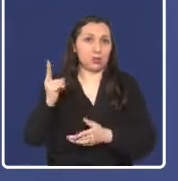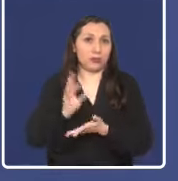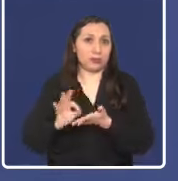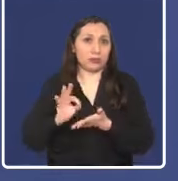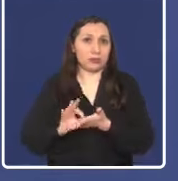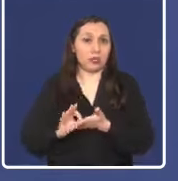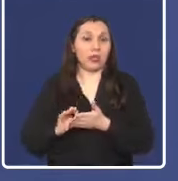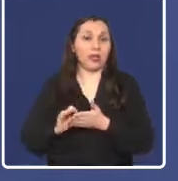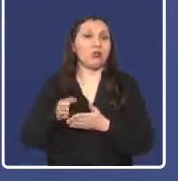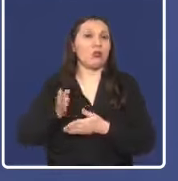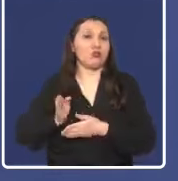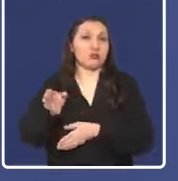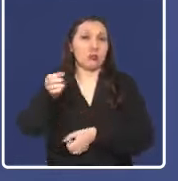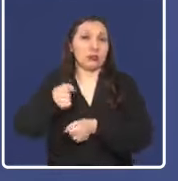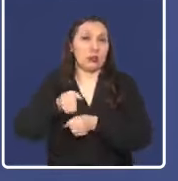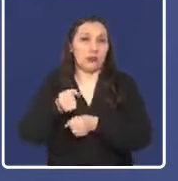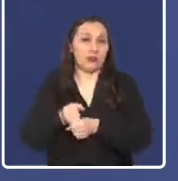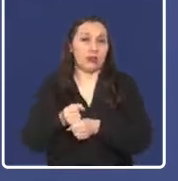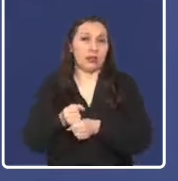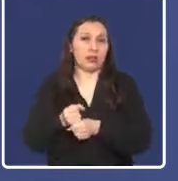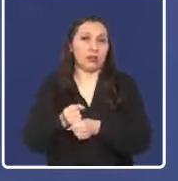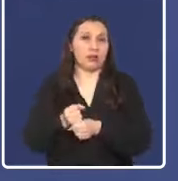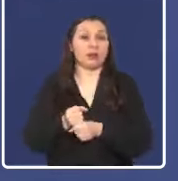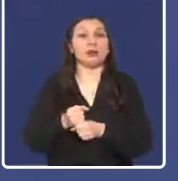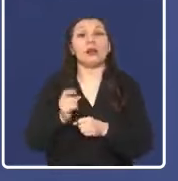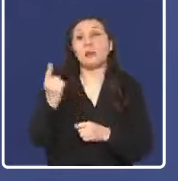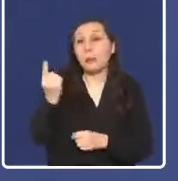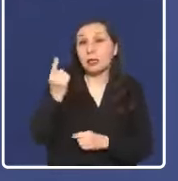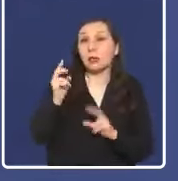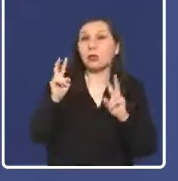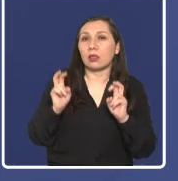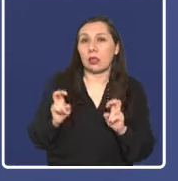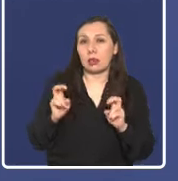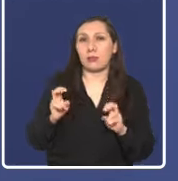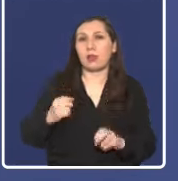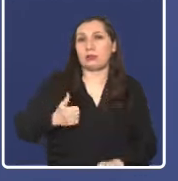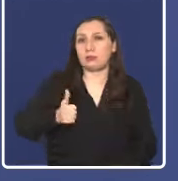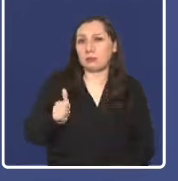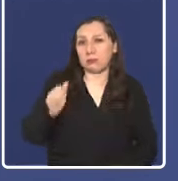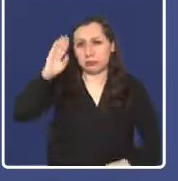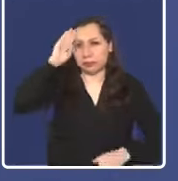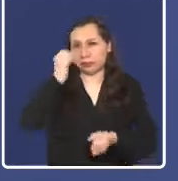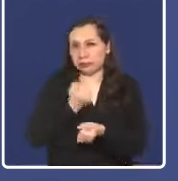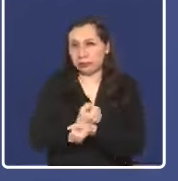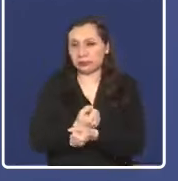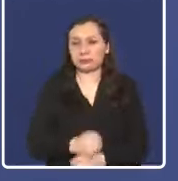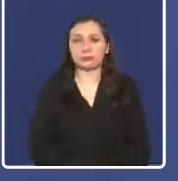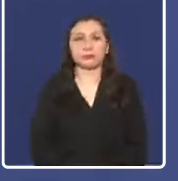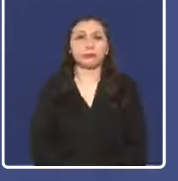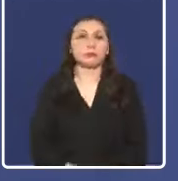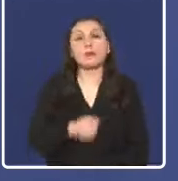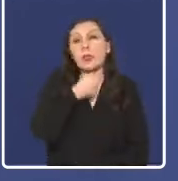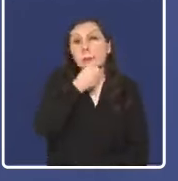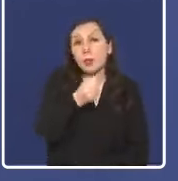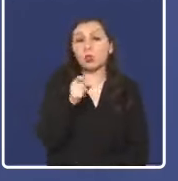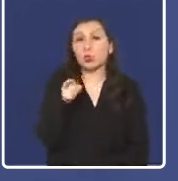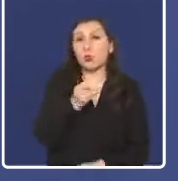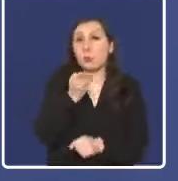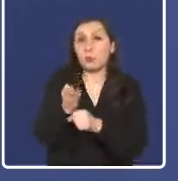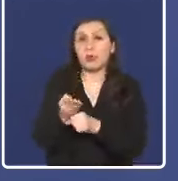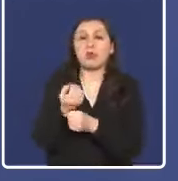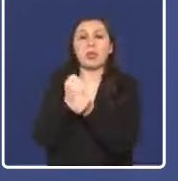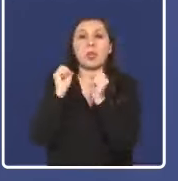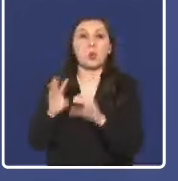Monsalve pudiera seguir desarrollando las tareas que les corresponden, en particular en relación con las policías. En ese caso en particular, usted le pide la renuncia el